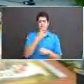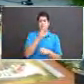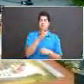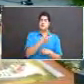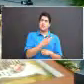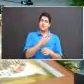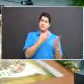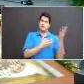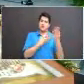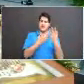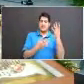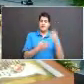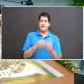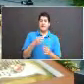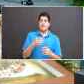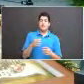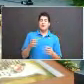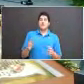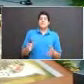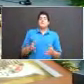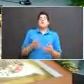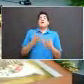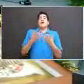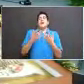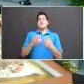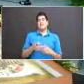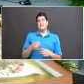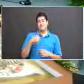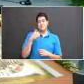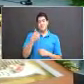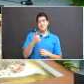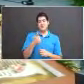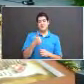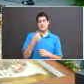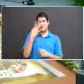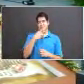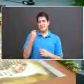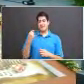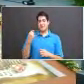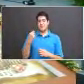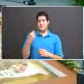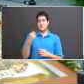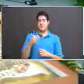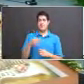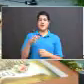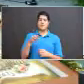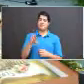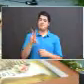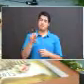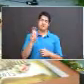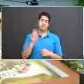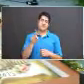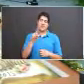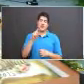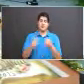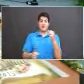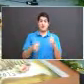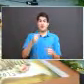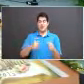ay, respirar. Y ahorita el freno. ¿De qué te sirve un Ferrari que corre a 250 kilómetros por